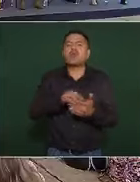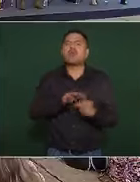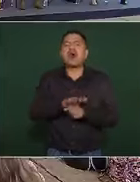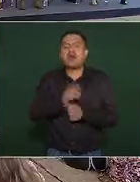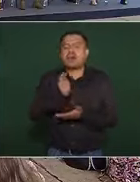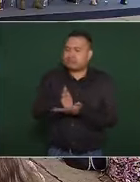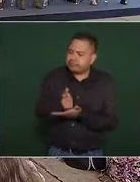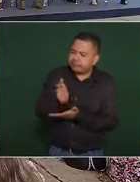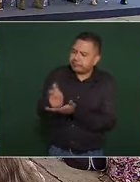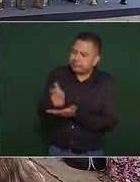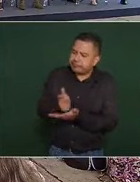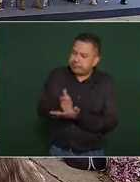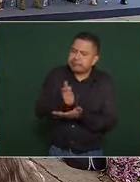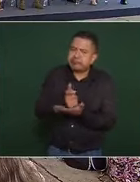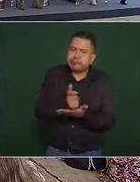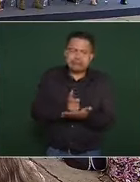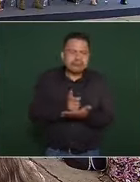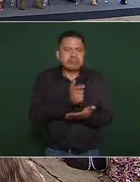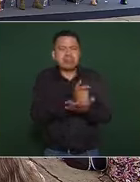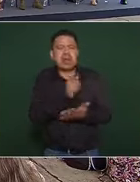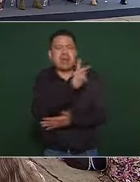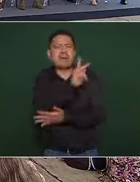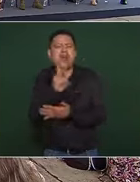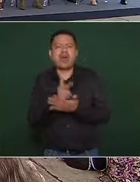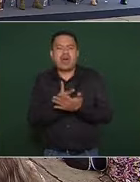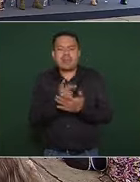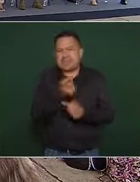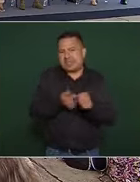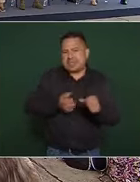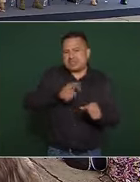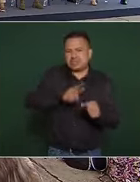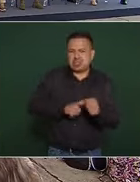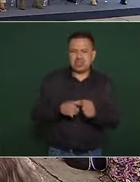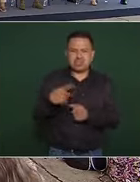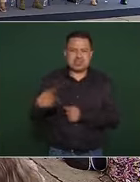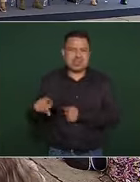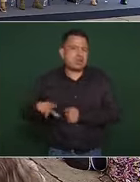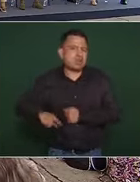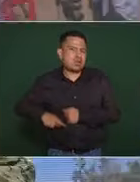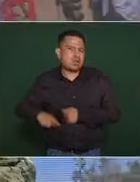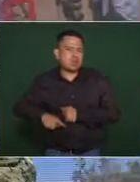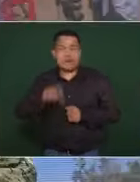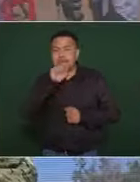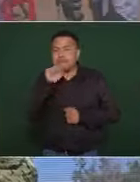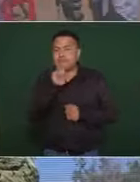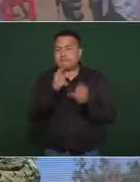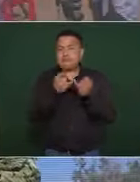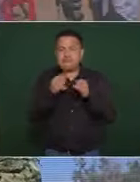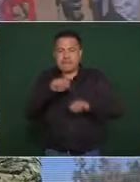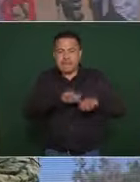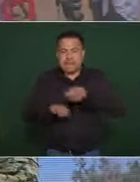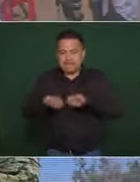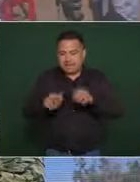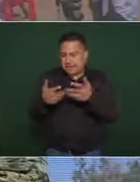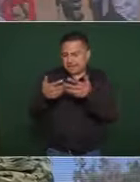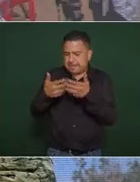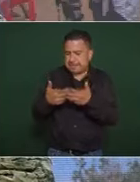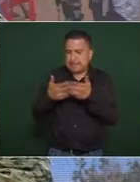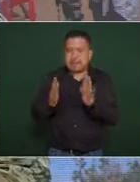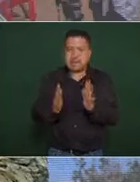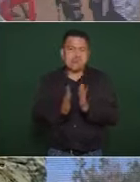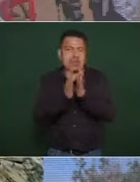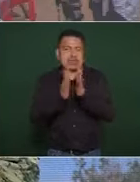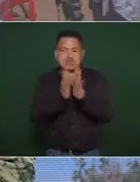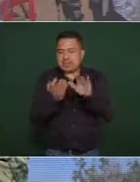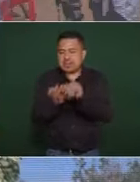pago de los recursos de programas sociales, y también a empresas de participación